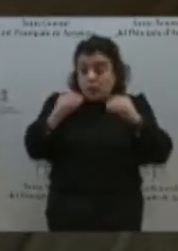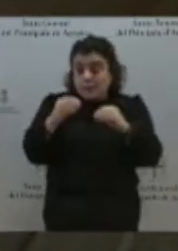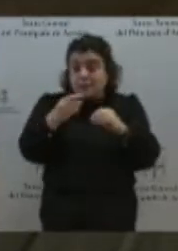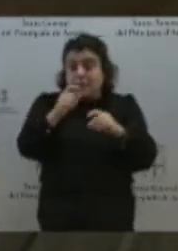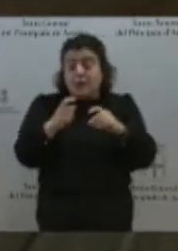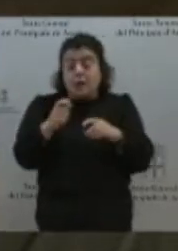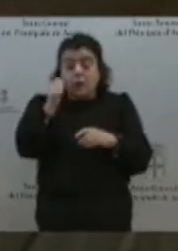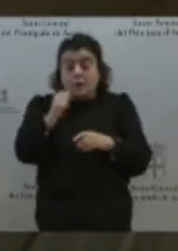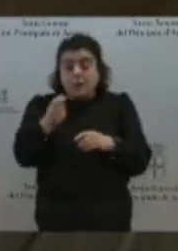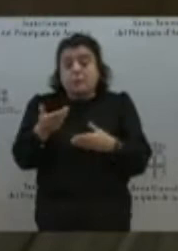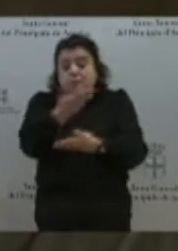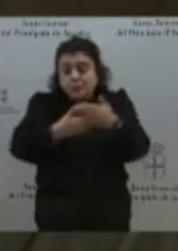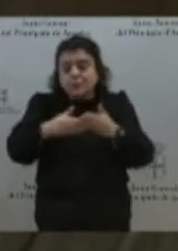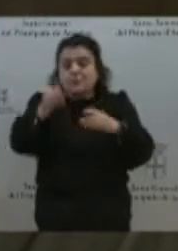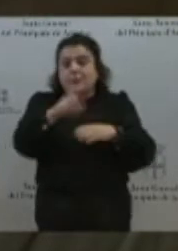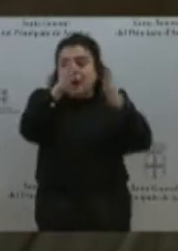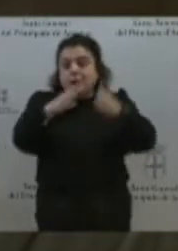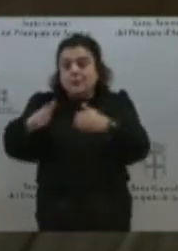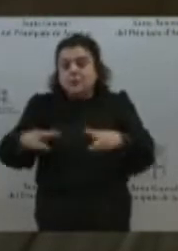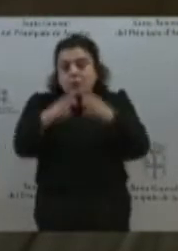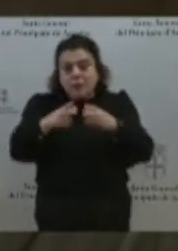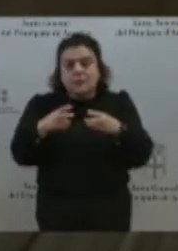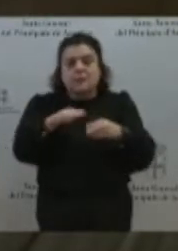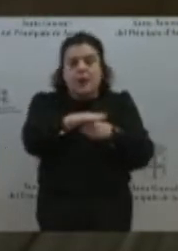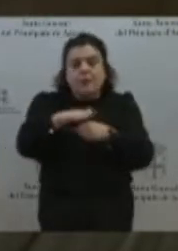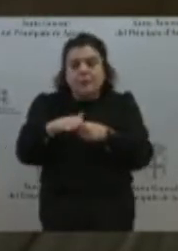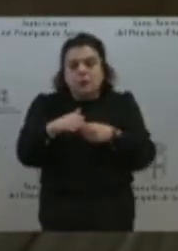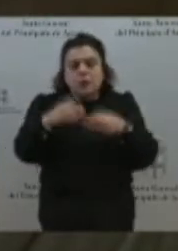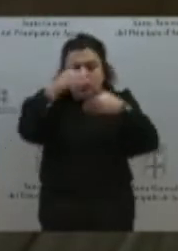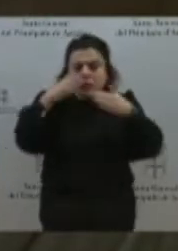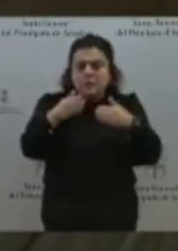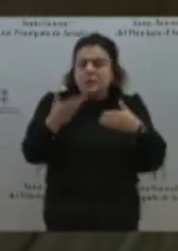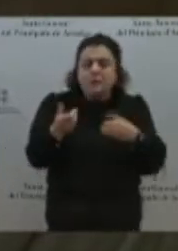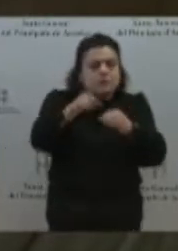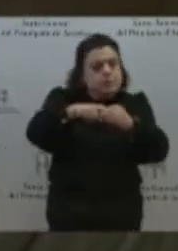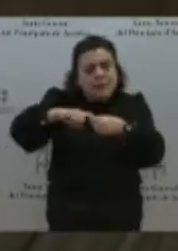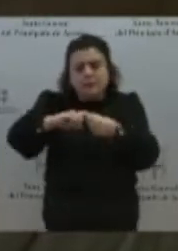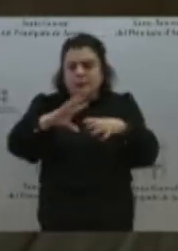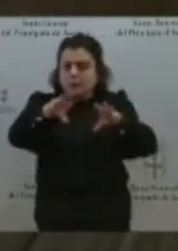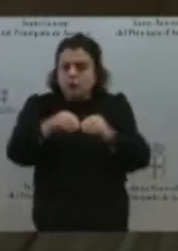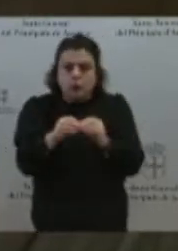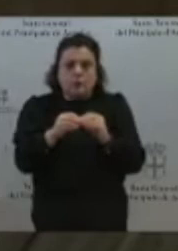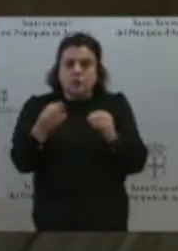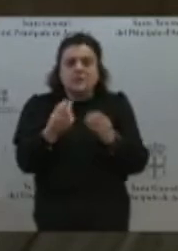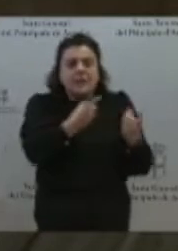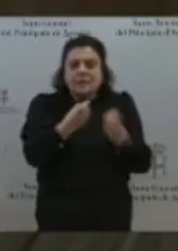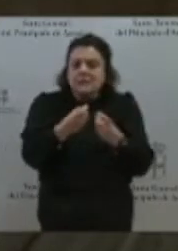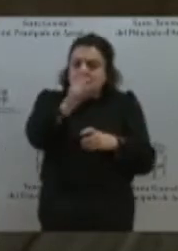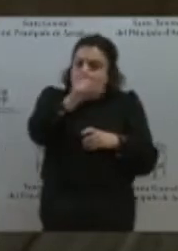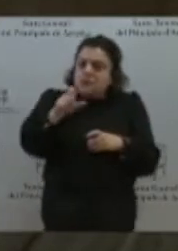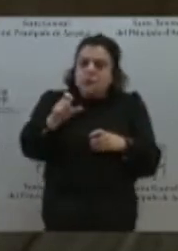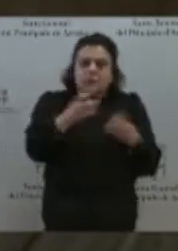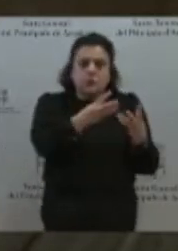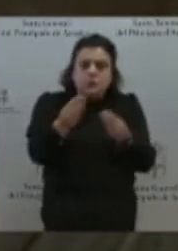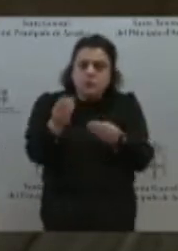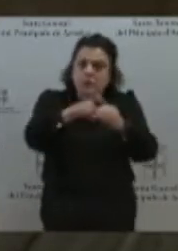concertación y, efectivamente, tenemos que hacer un amplio frente común. Necesitamos muchos ojos y muchas manos para poder, primero, identificar a quienes están en una